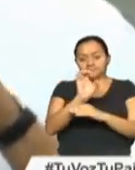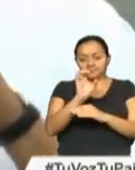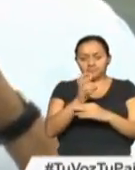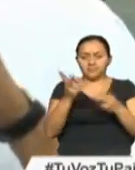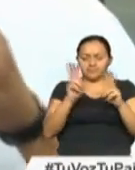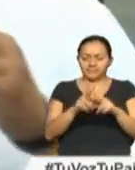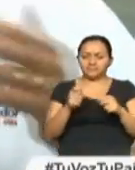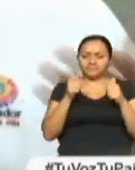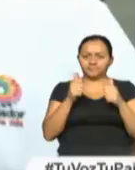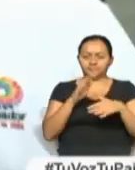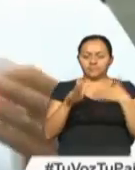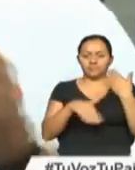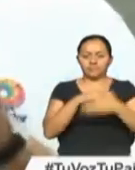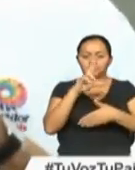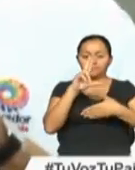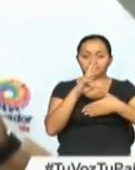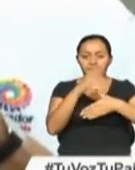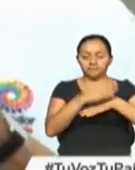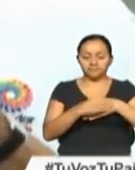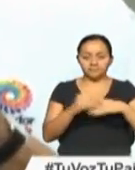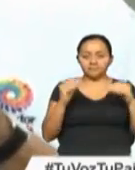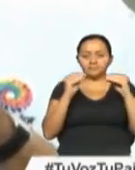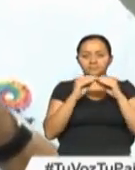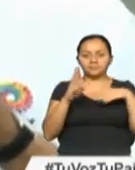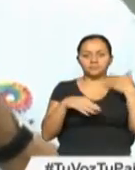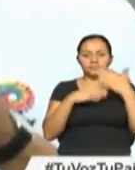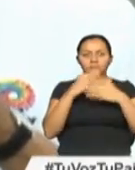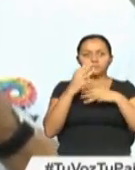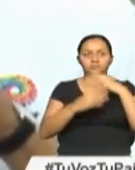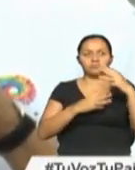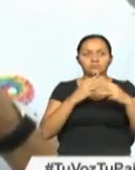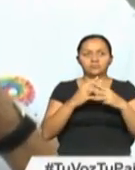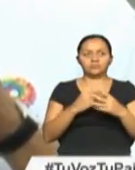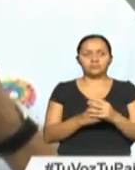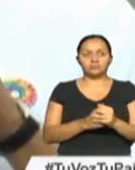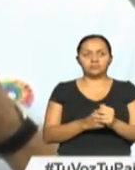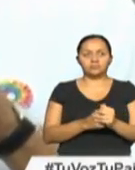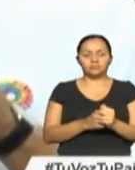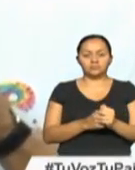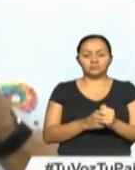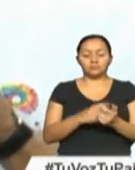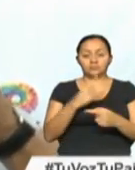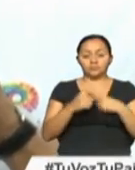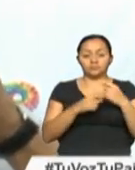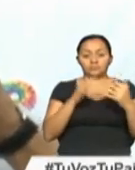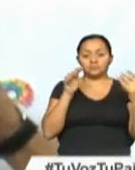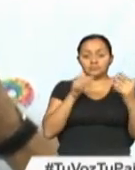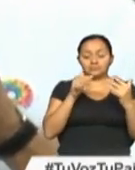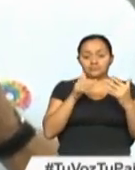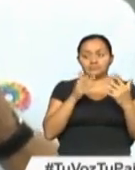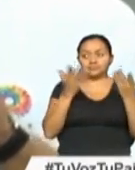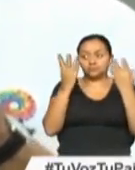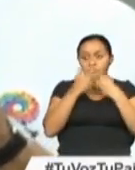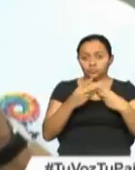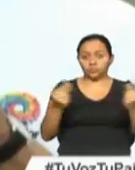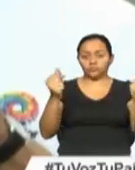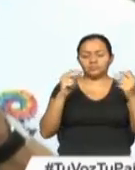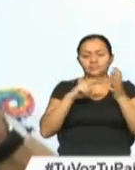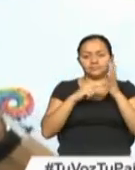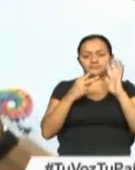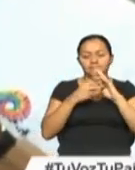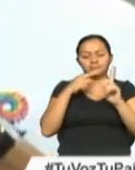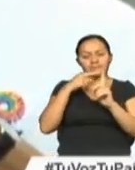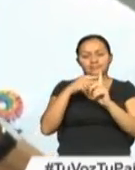el bien de los latinoamericanos, por el bien del mundo entero. Cada guerra que se cierra, pues, es una buena